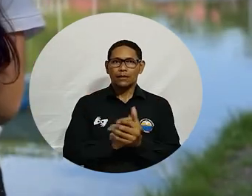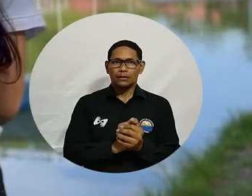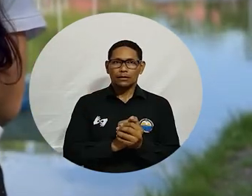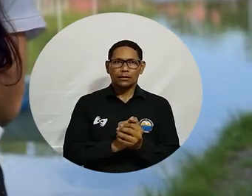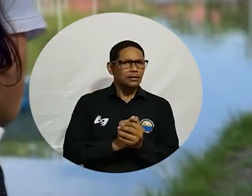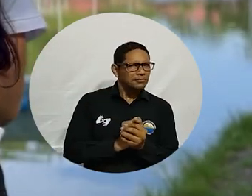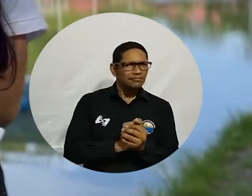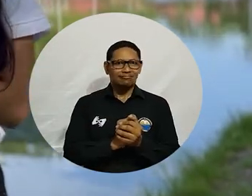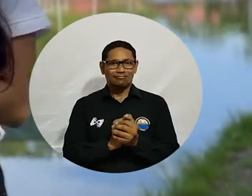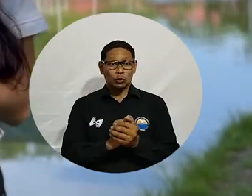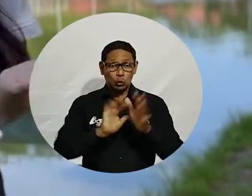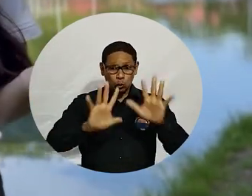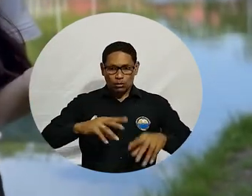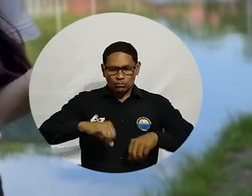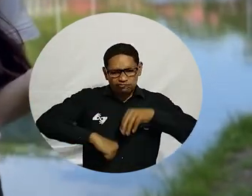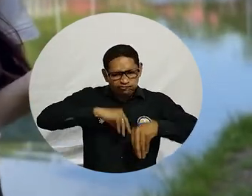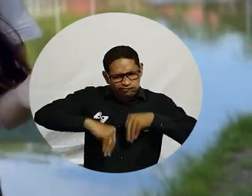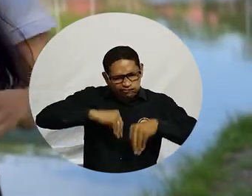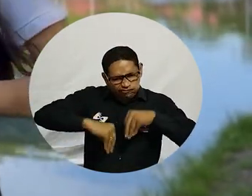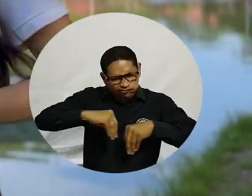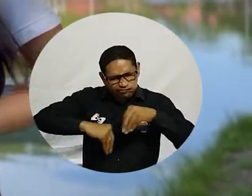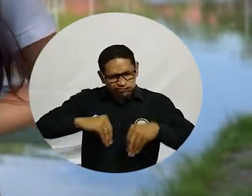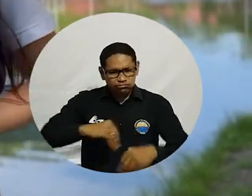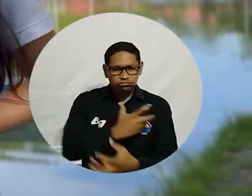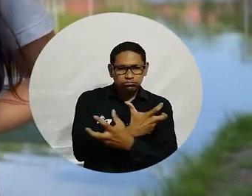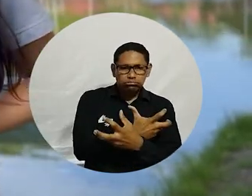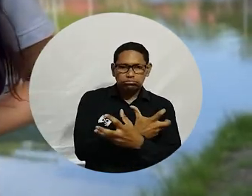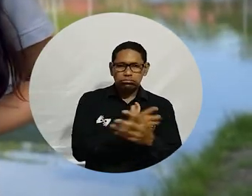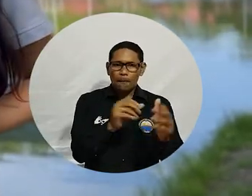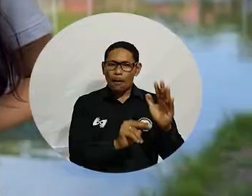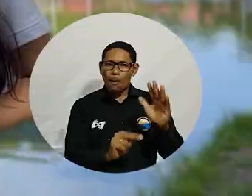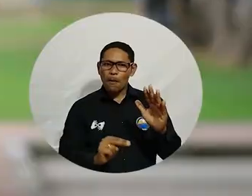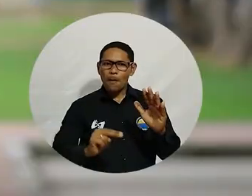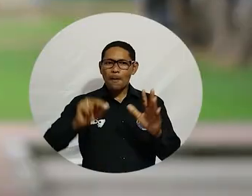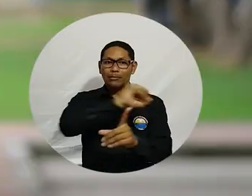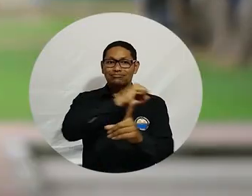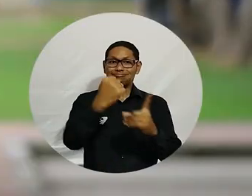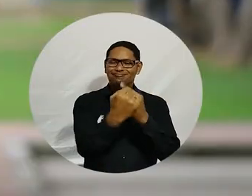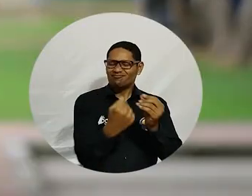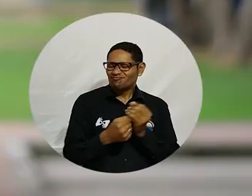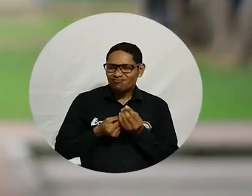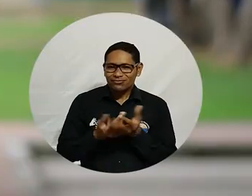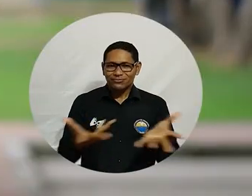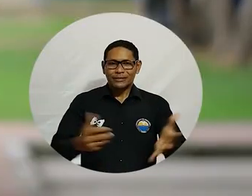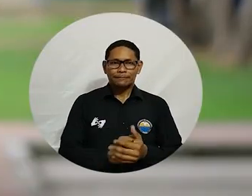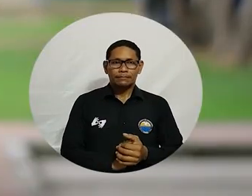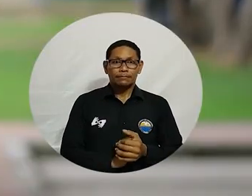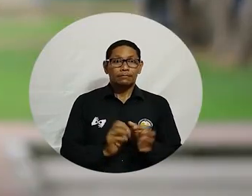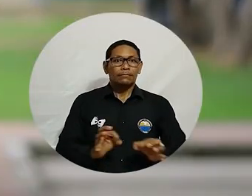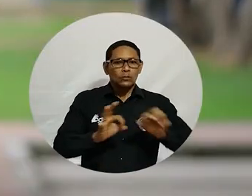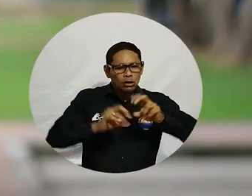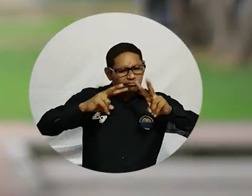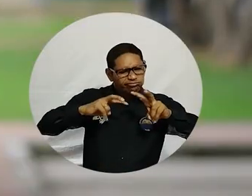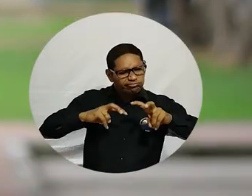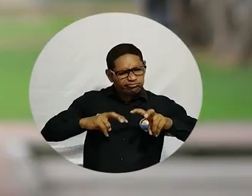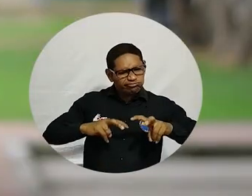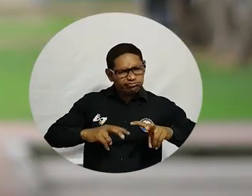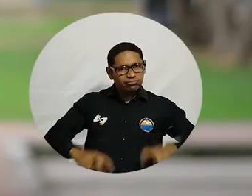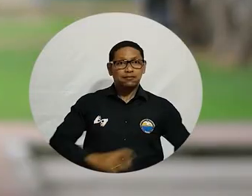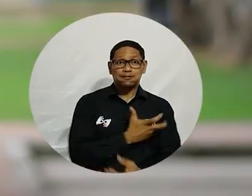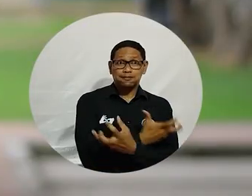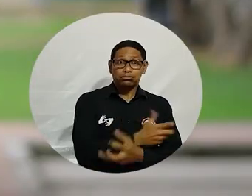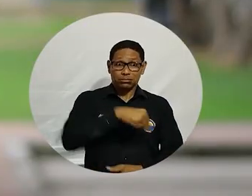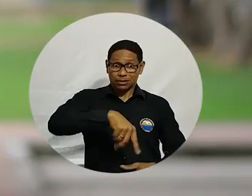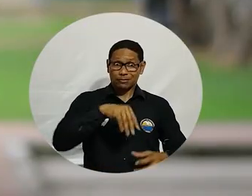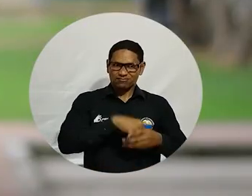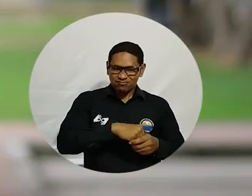la apuesta para acercar la producción científica a todos los niveles de la sociedad. La iniciativa busca que la investigación científica